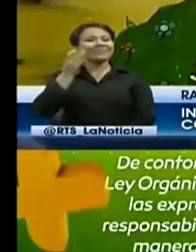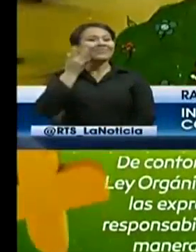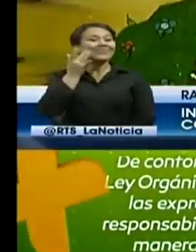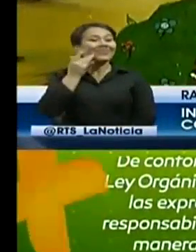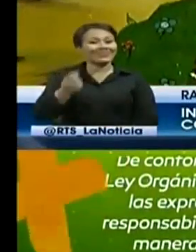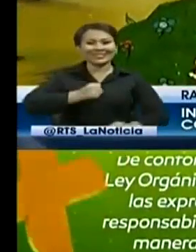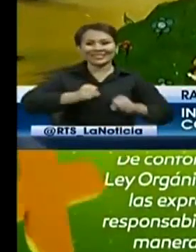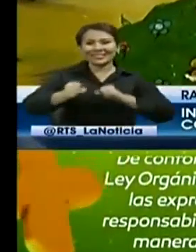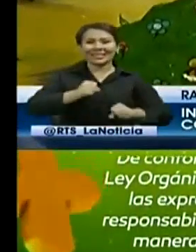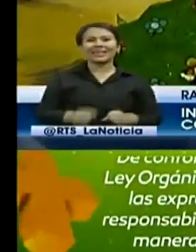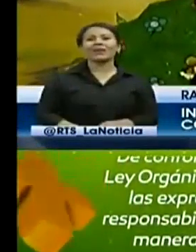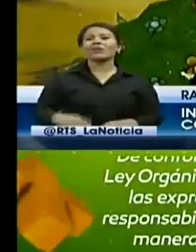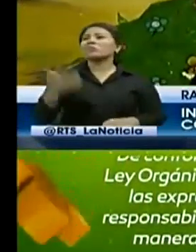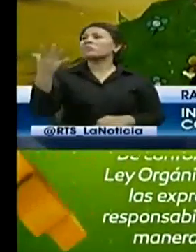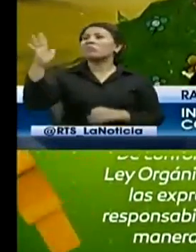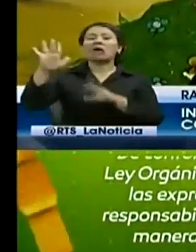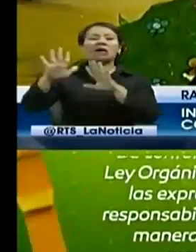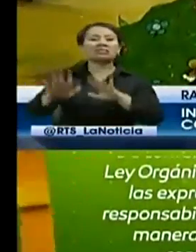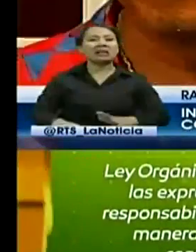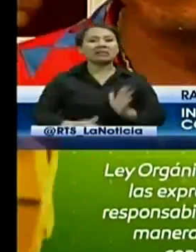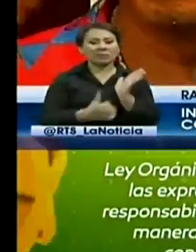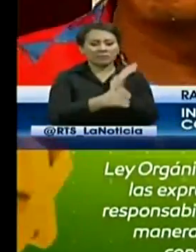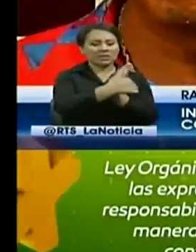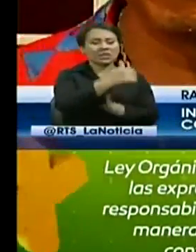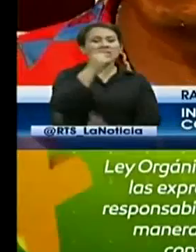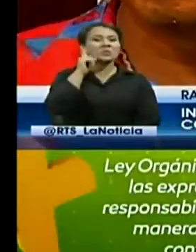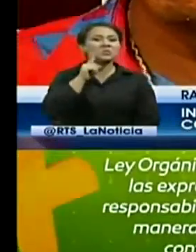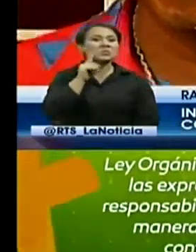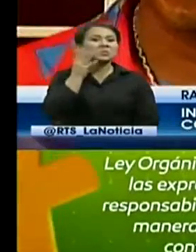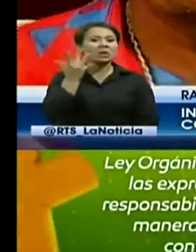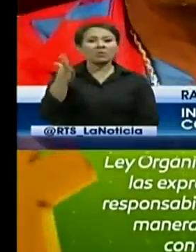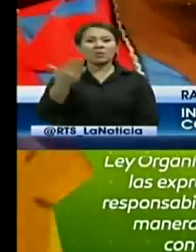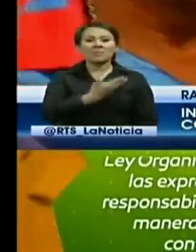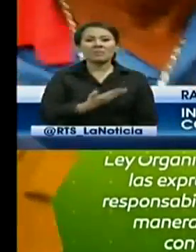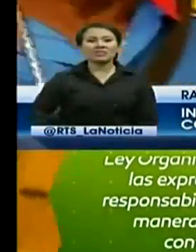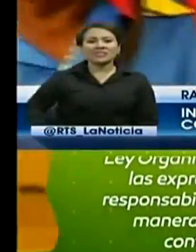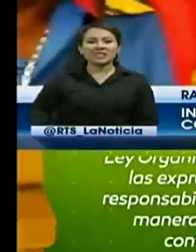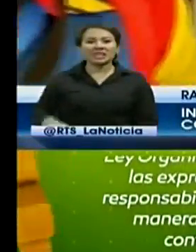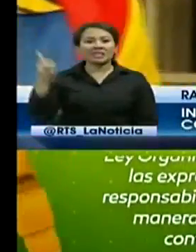subsecretario negro, ni hay un solo ministro negro, ni hay un presidente de ninguna sociedad negra, ni esmeralda.